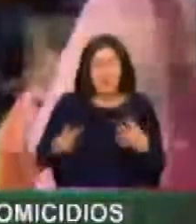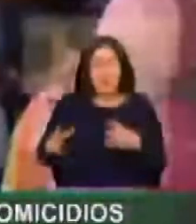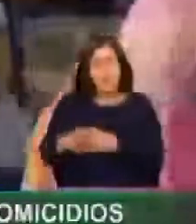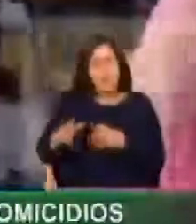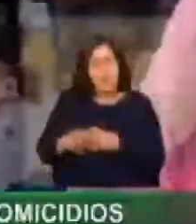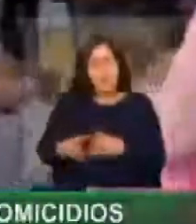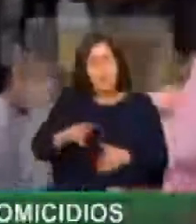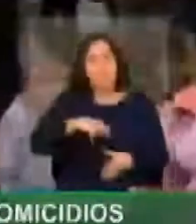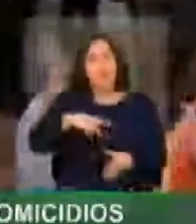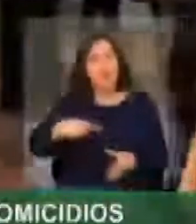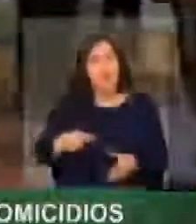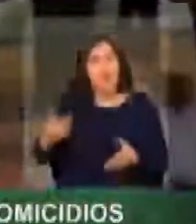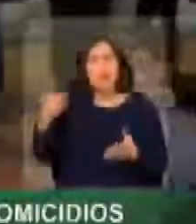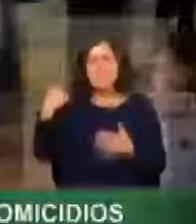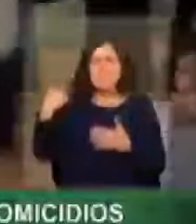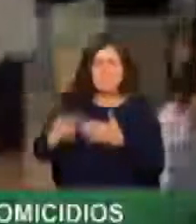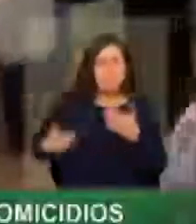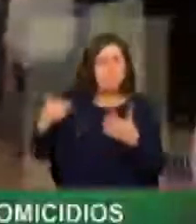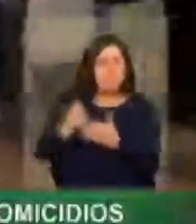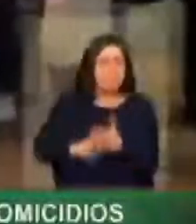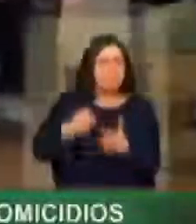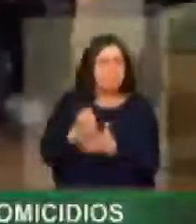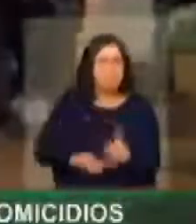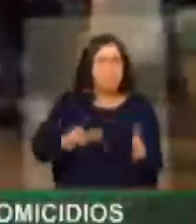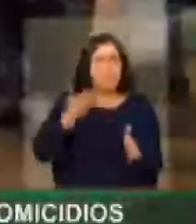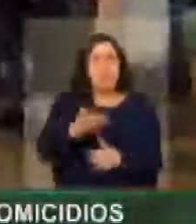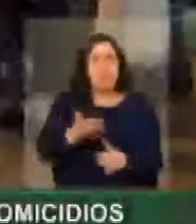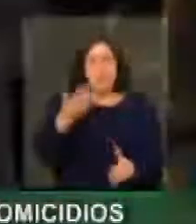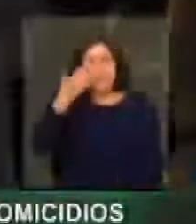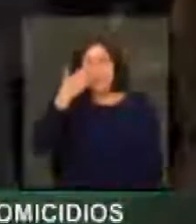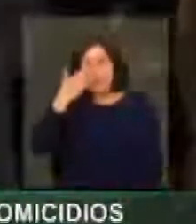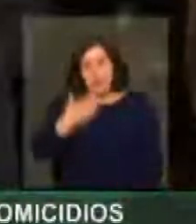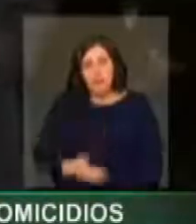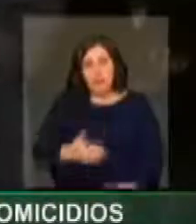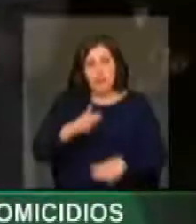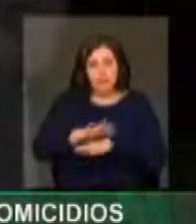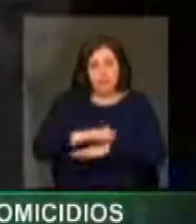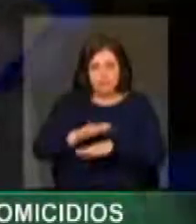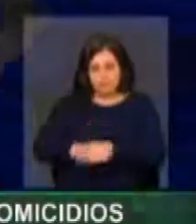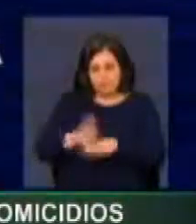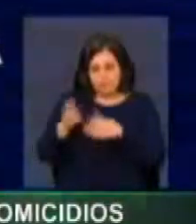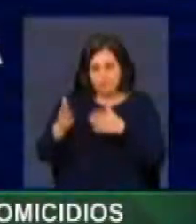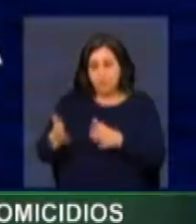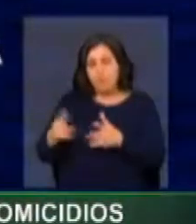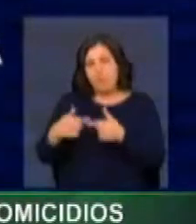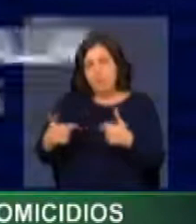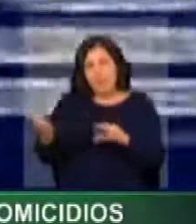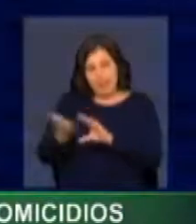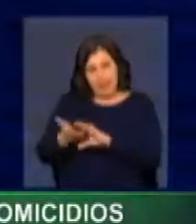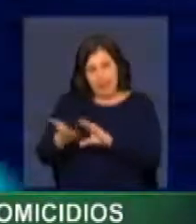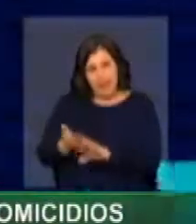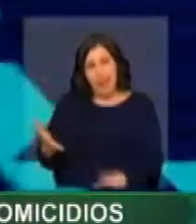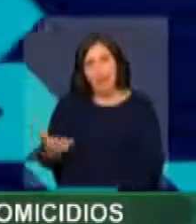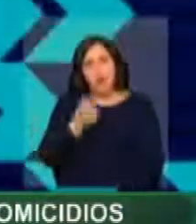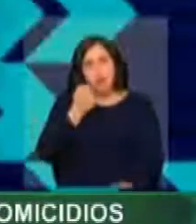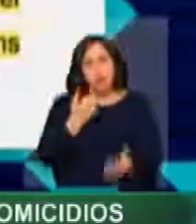años. En las últimas horas se supo que en el material incautado a Gonela, procesado por las amenazas del comando Barney, encontraron diálogos